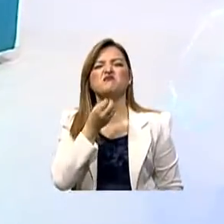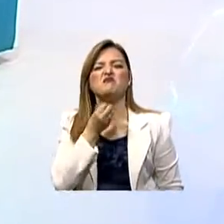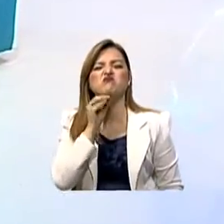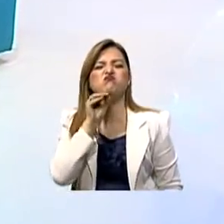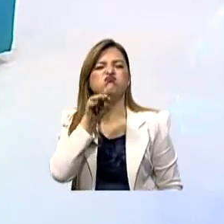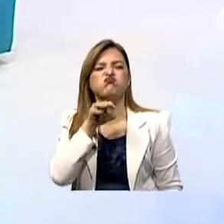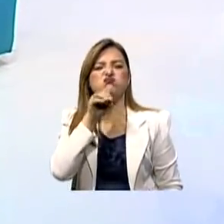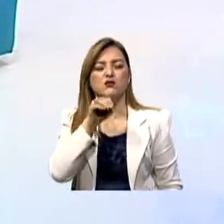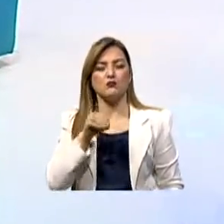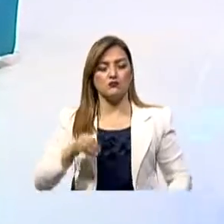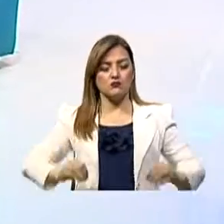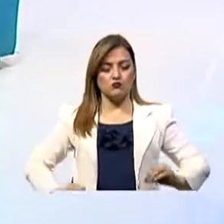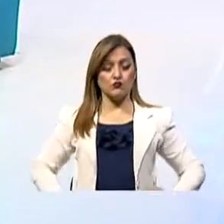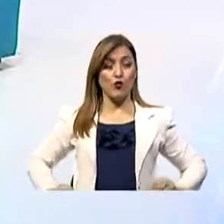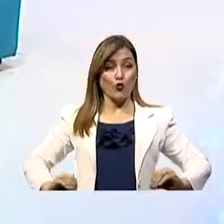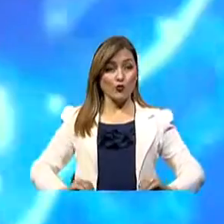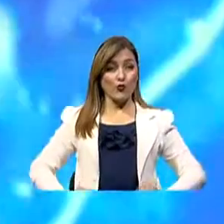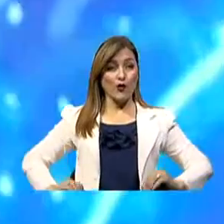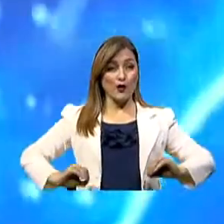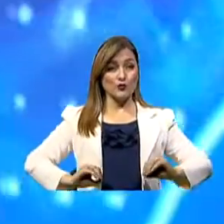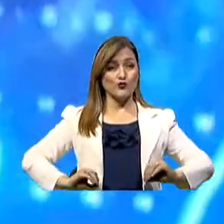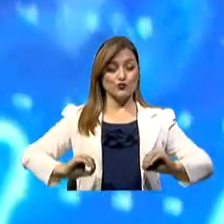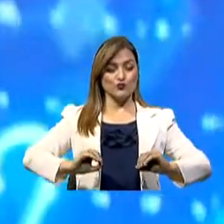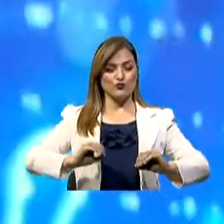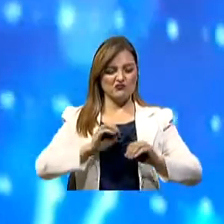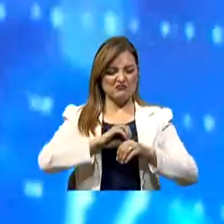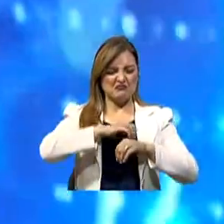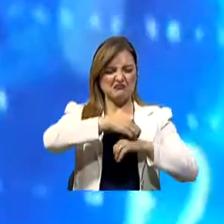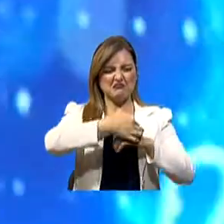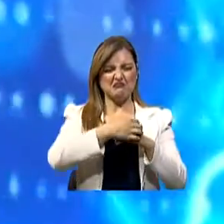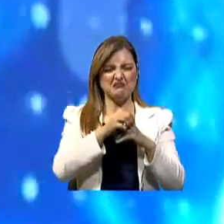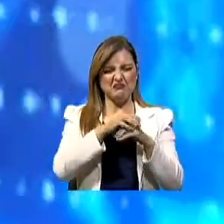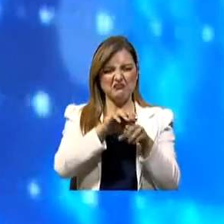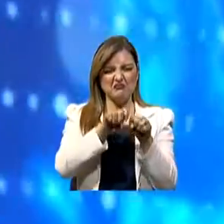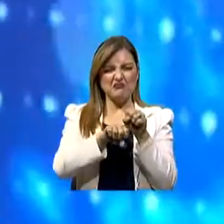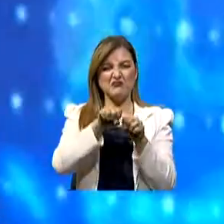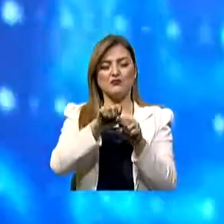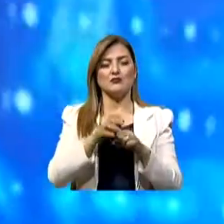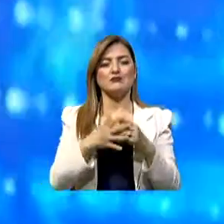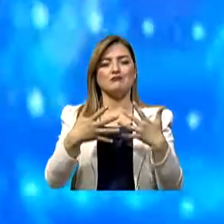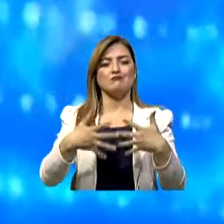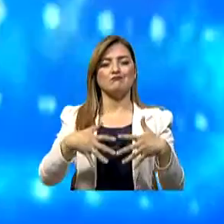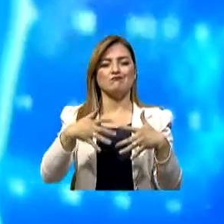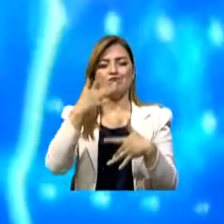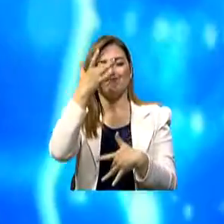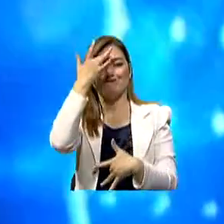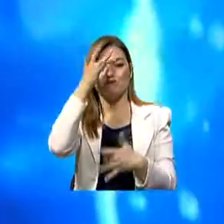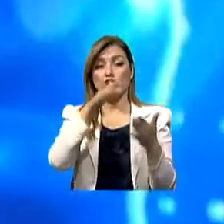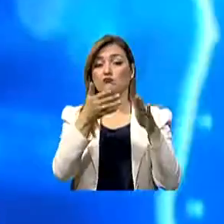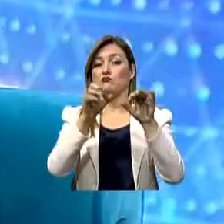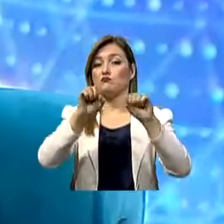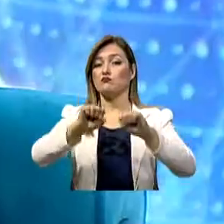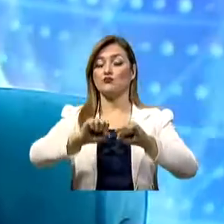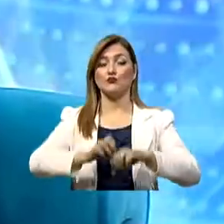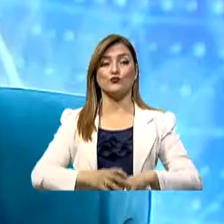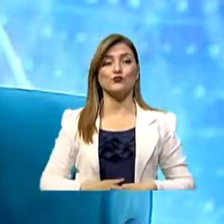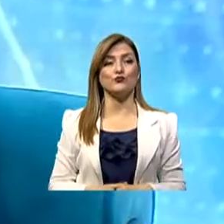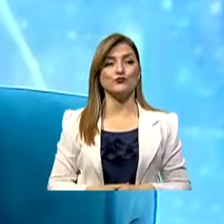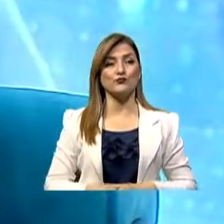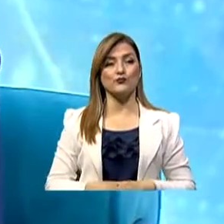ovario poliquístico tenemos problemas que agravan al paciente y pueden llevar a una mortalidad donde